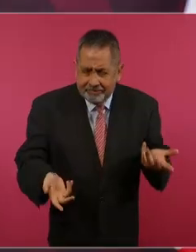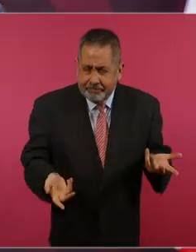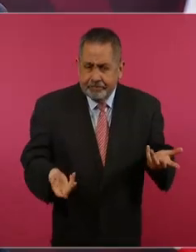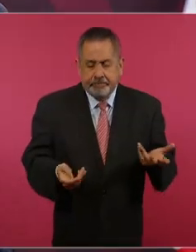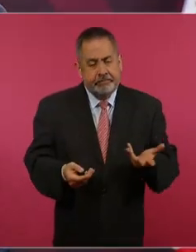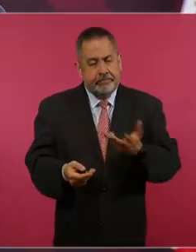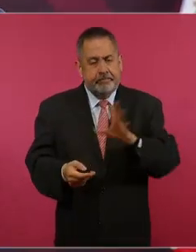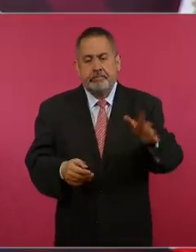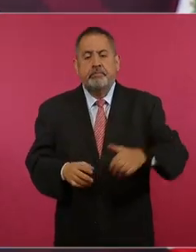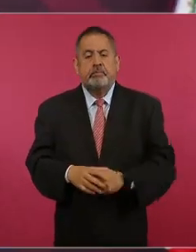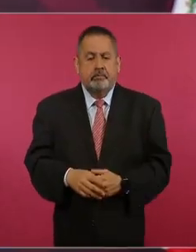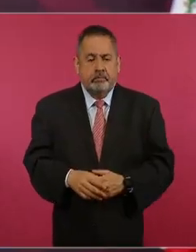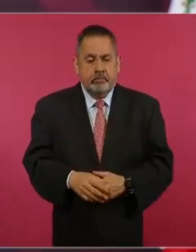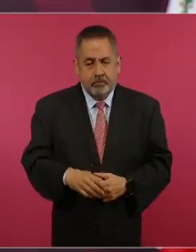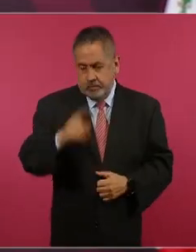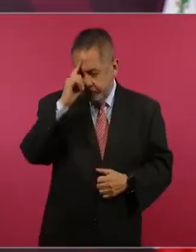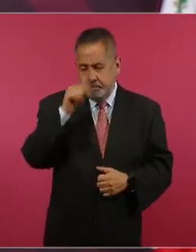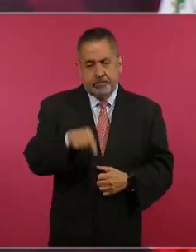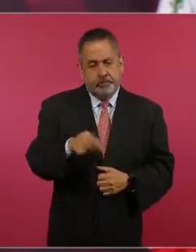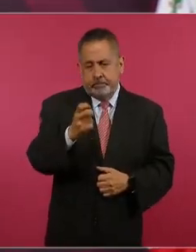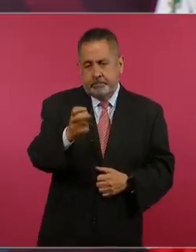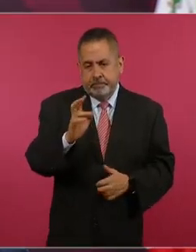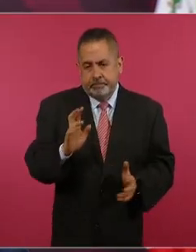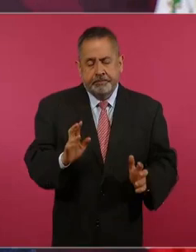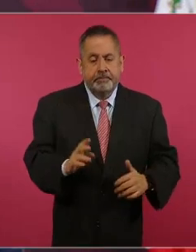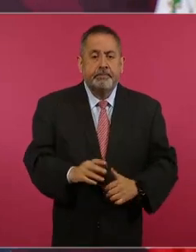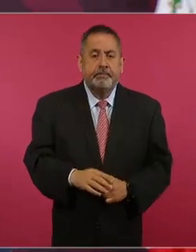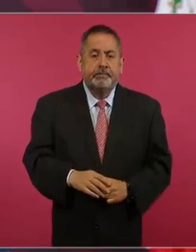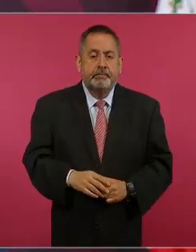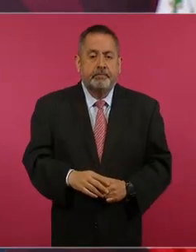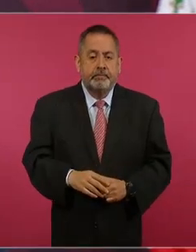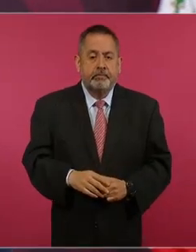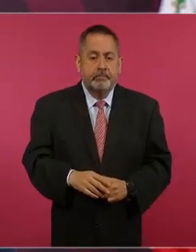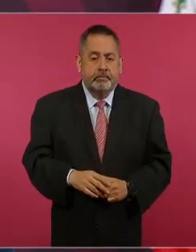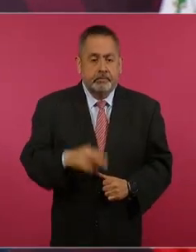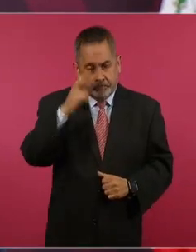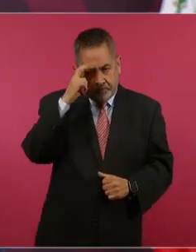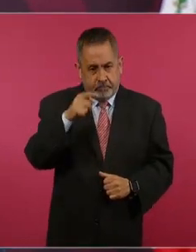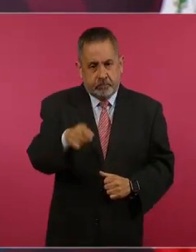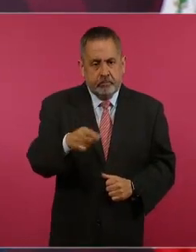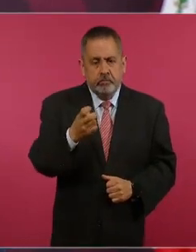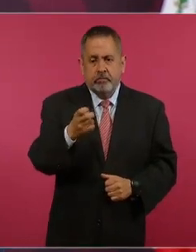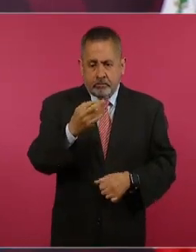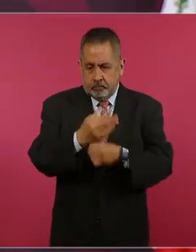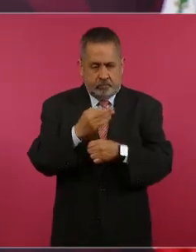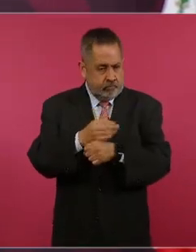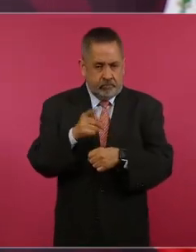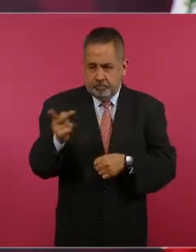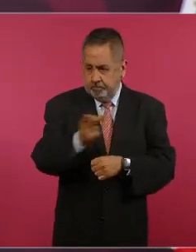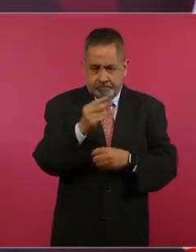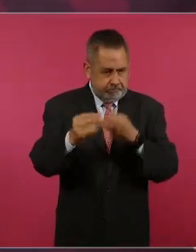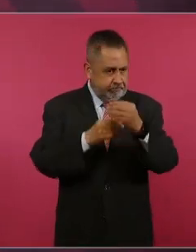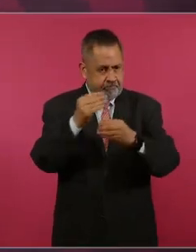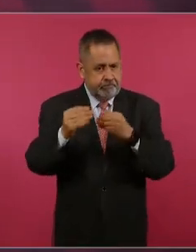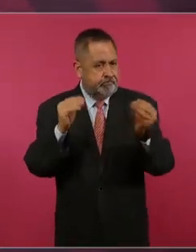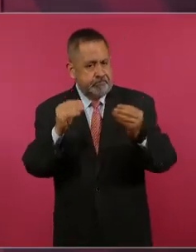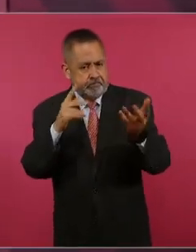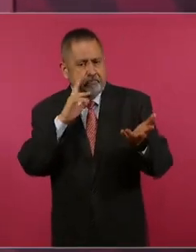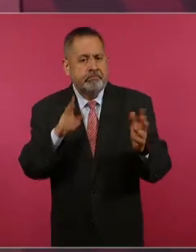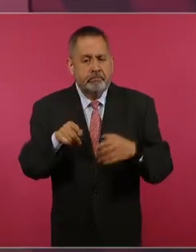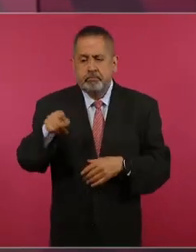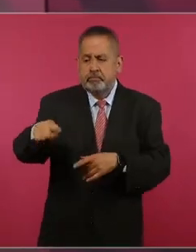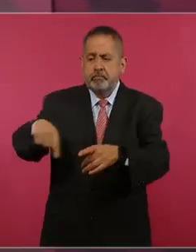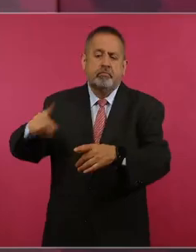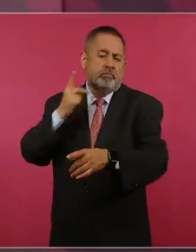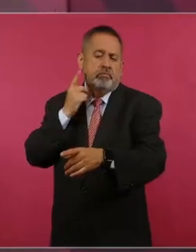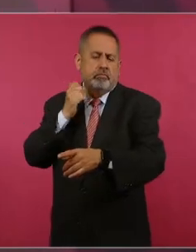Entonces, yo creo que eso es lo que es motivo de debate ahora en el Poder